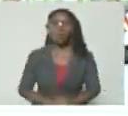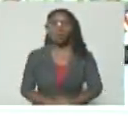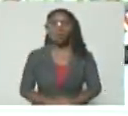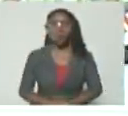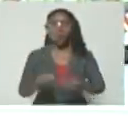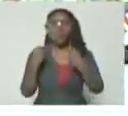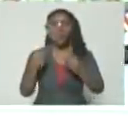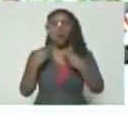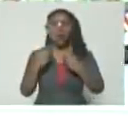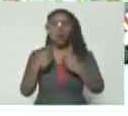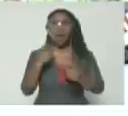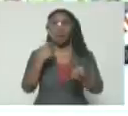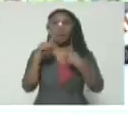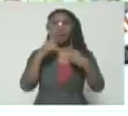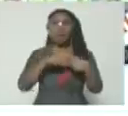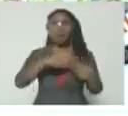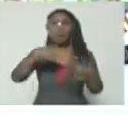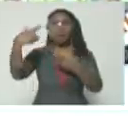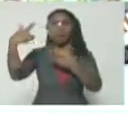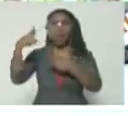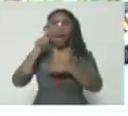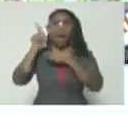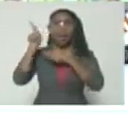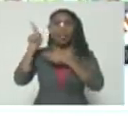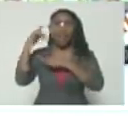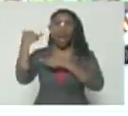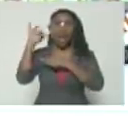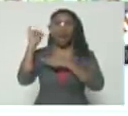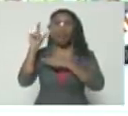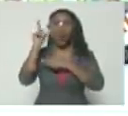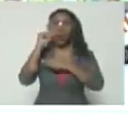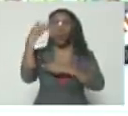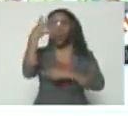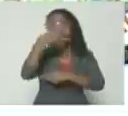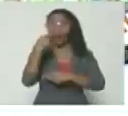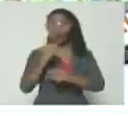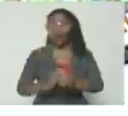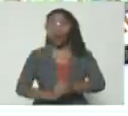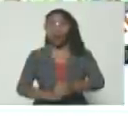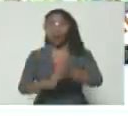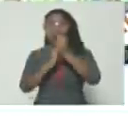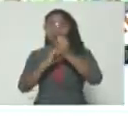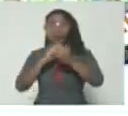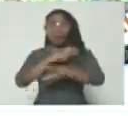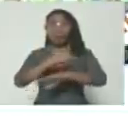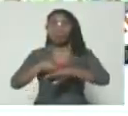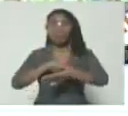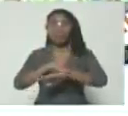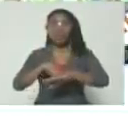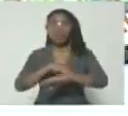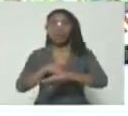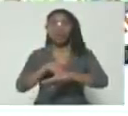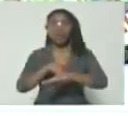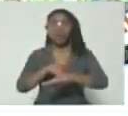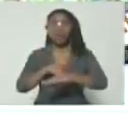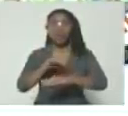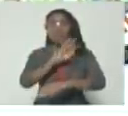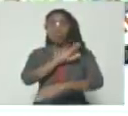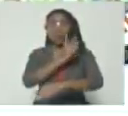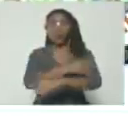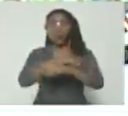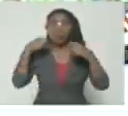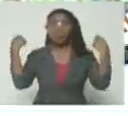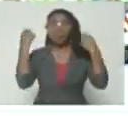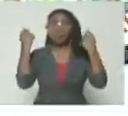para la exportación. Allá está nuestro joven líder y ministro del Poder